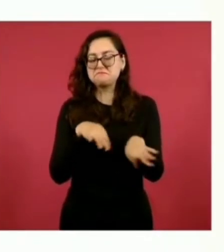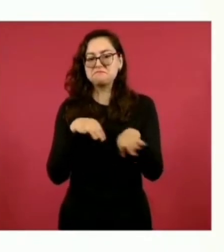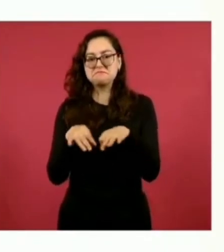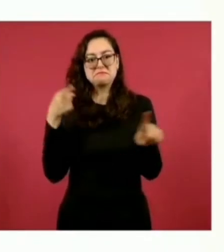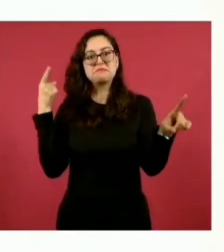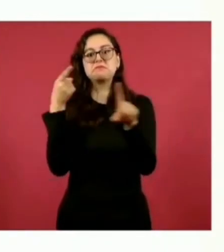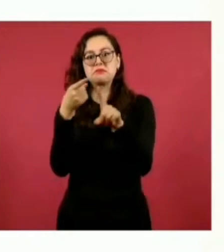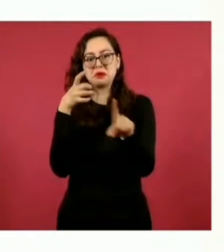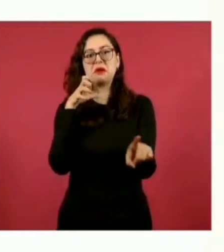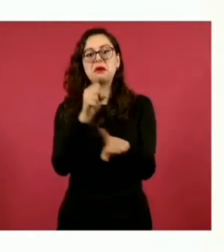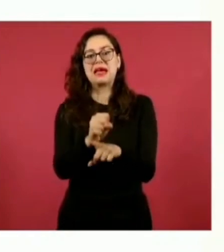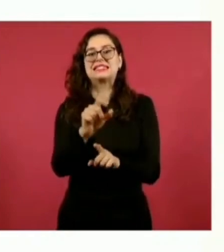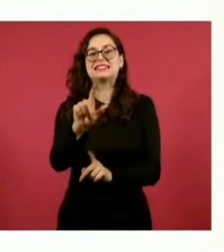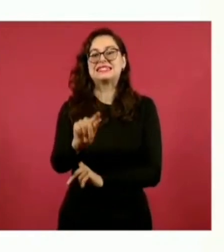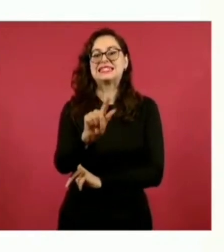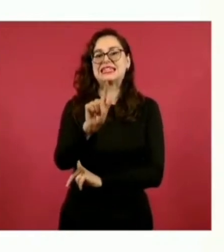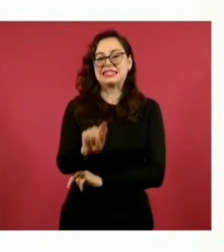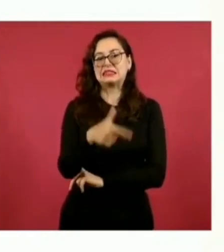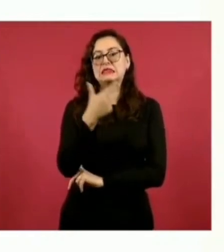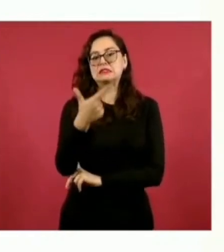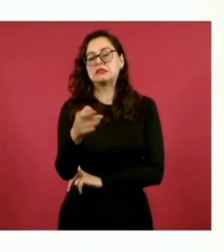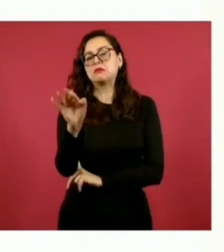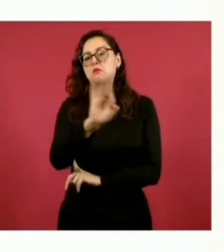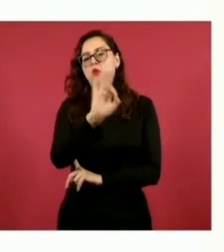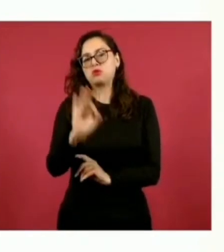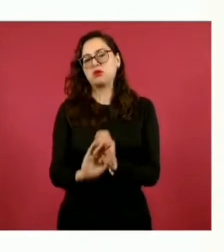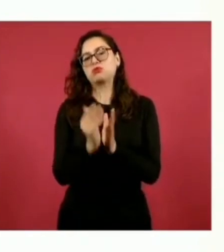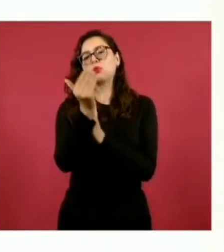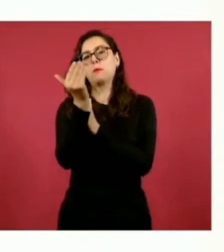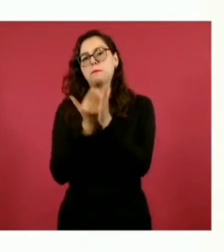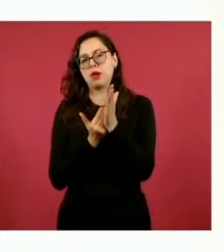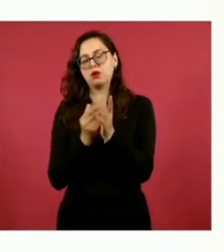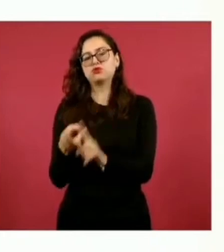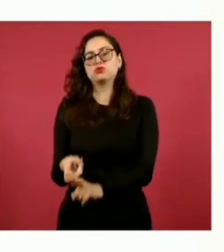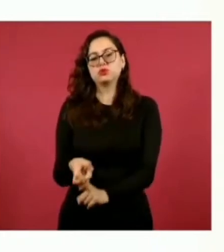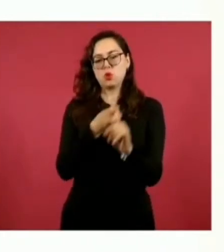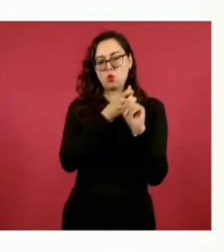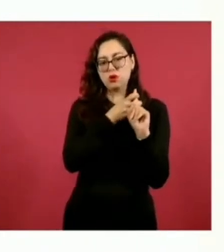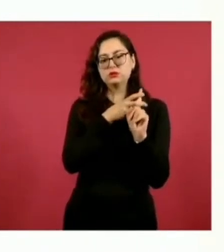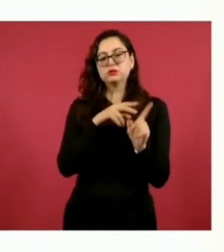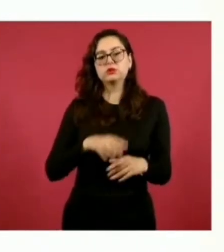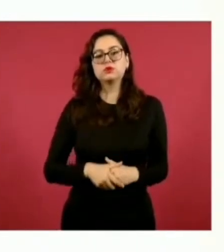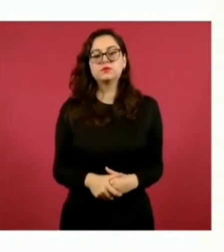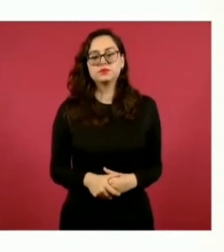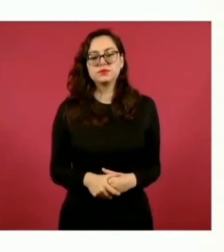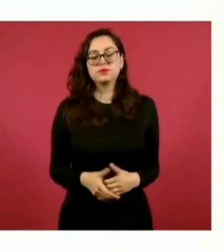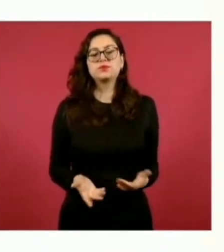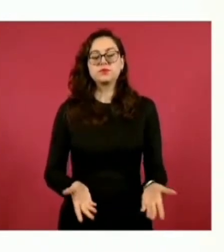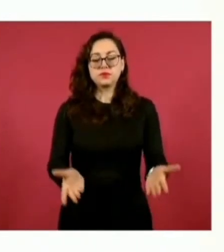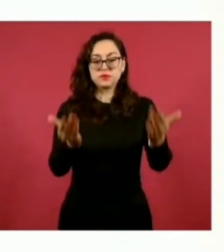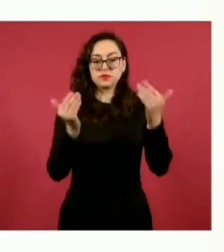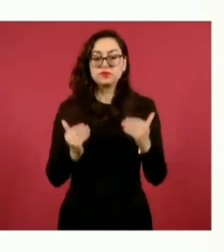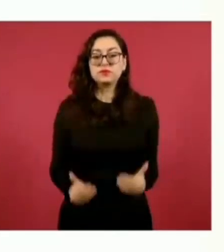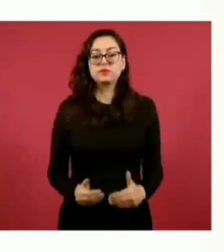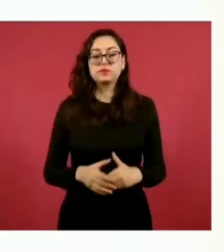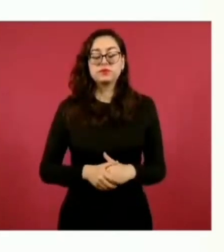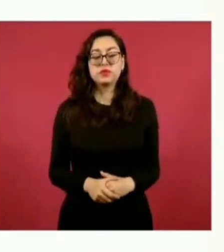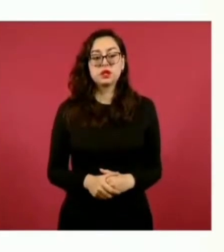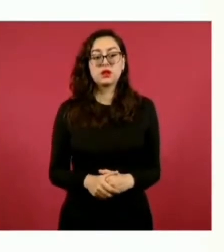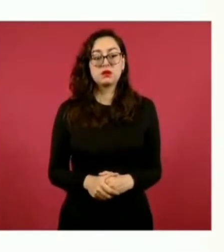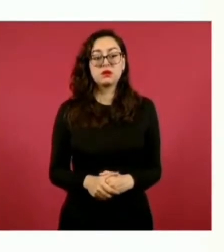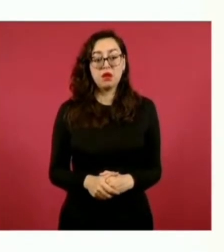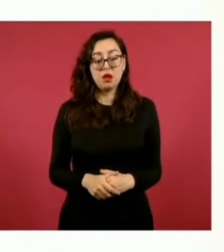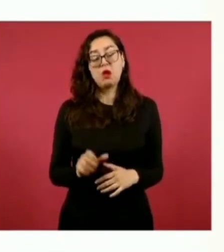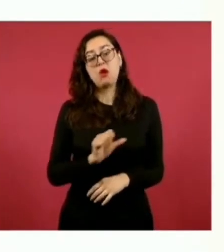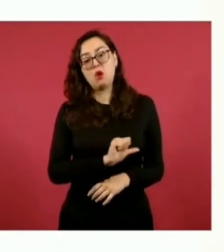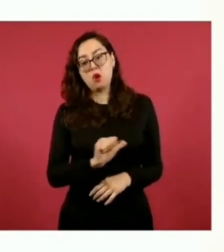77 por desde el inicio de la Administración adelante y algunos de